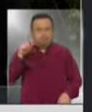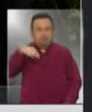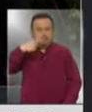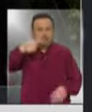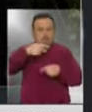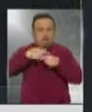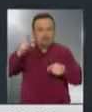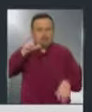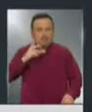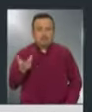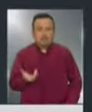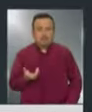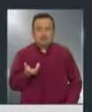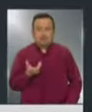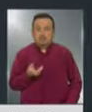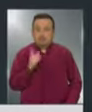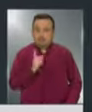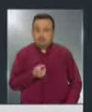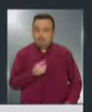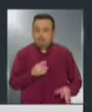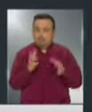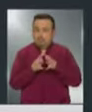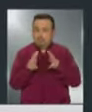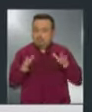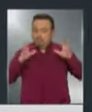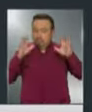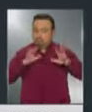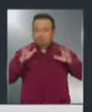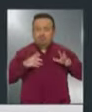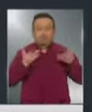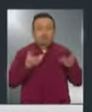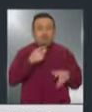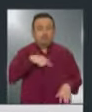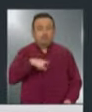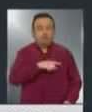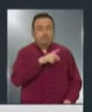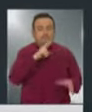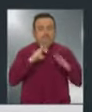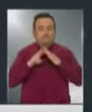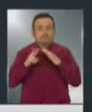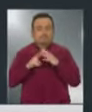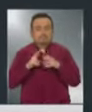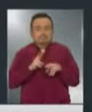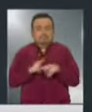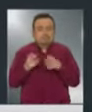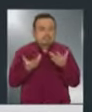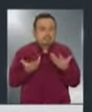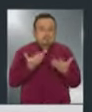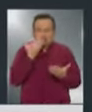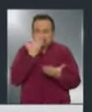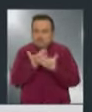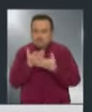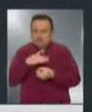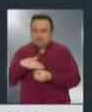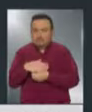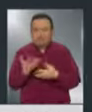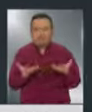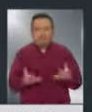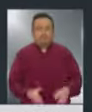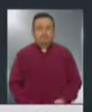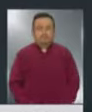próximo lunes. También va a ser una lluvia importante. ¿Cómo estarían preparados estos vecinos para enfrentar esta situación?